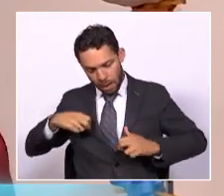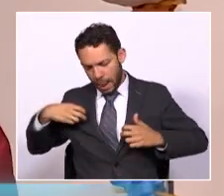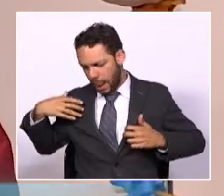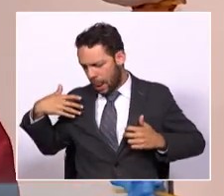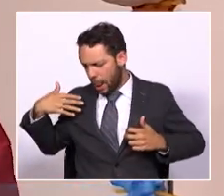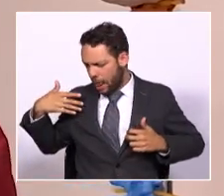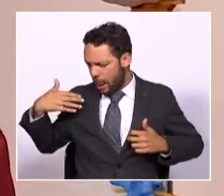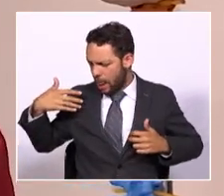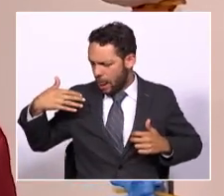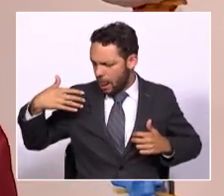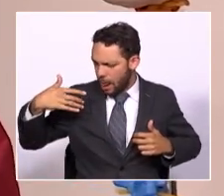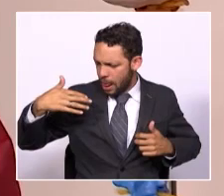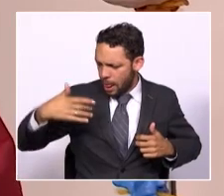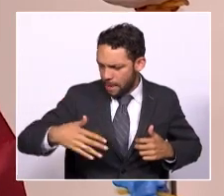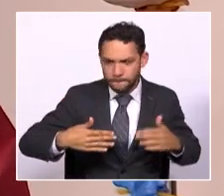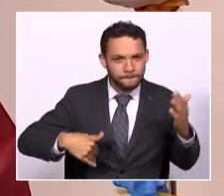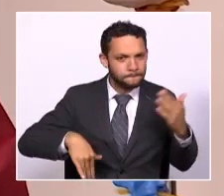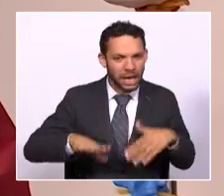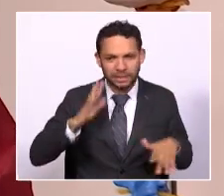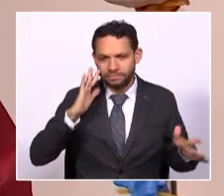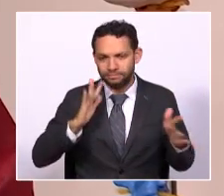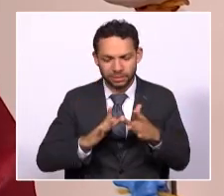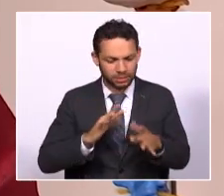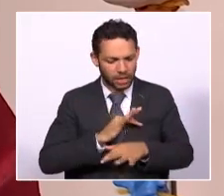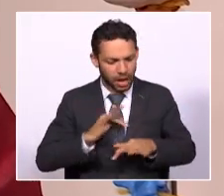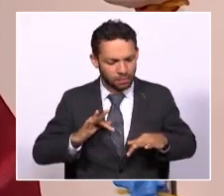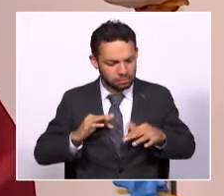un orden y un protocolo mucho más